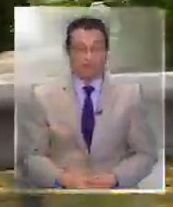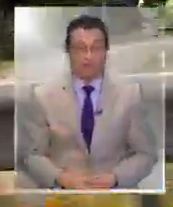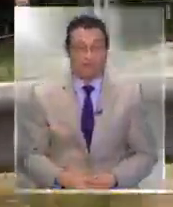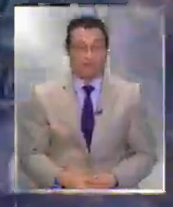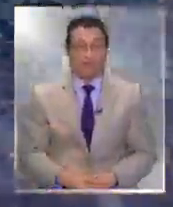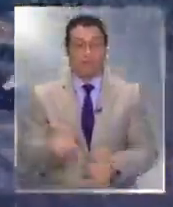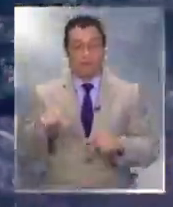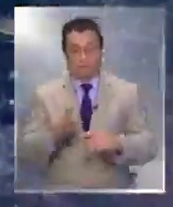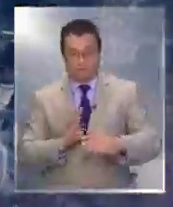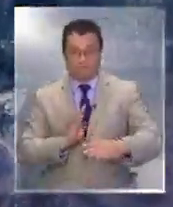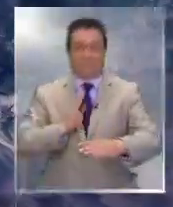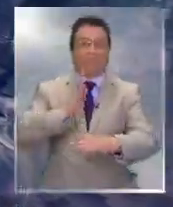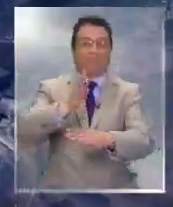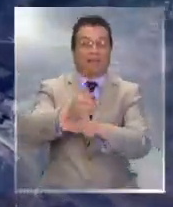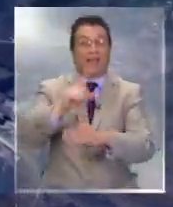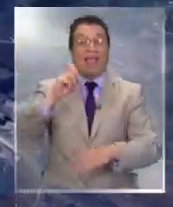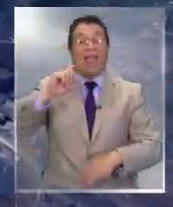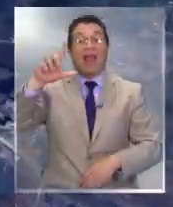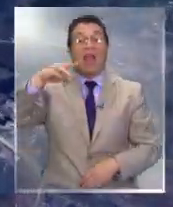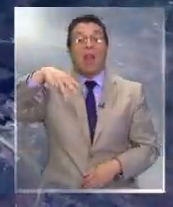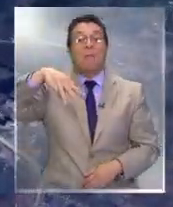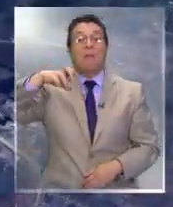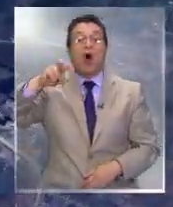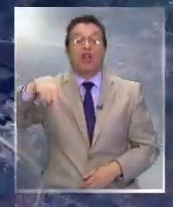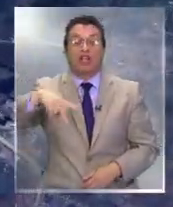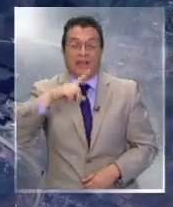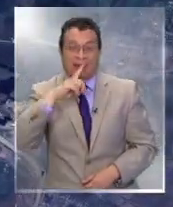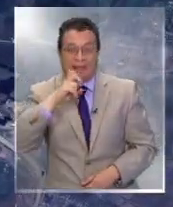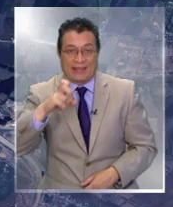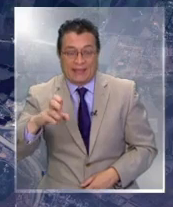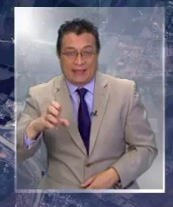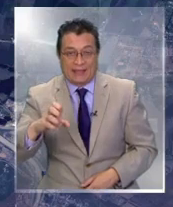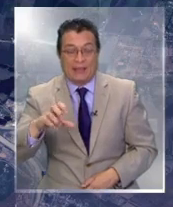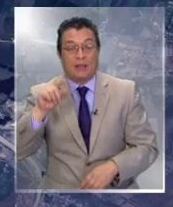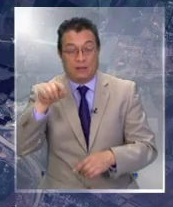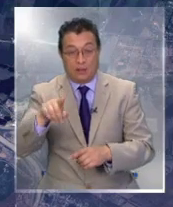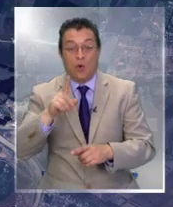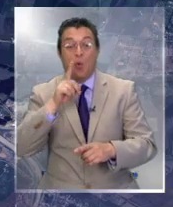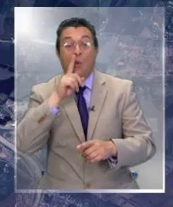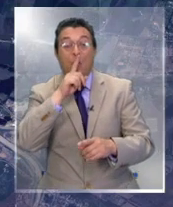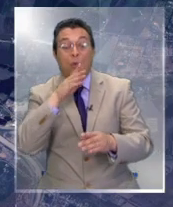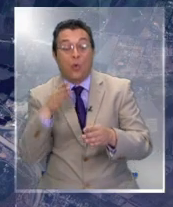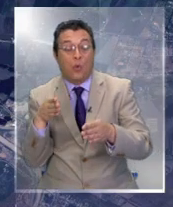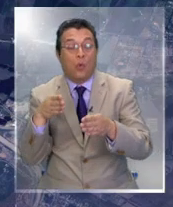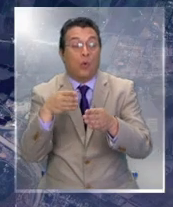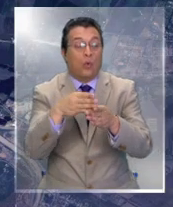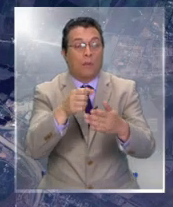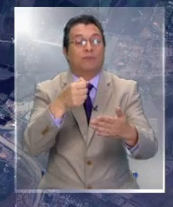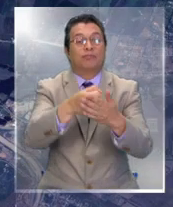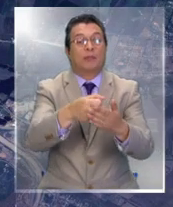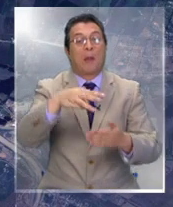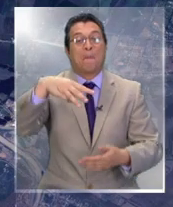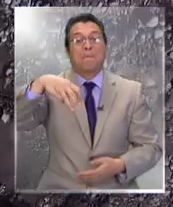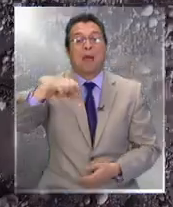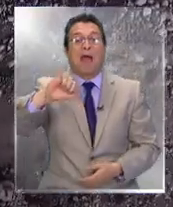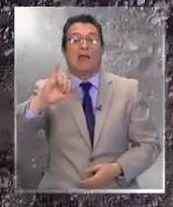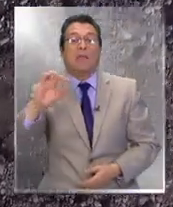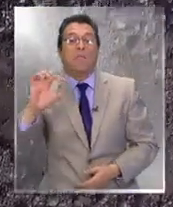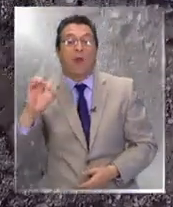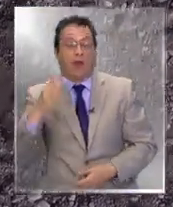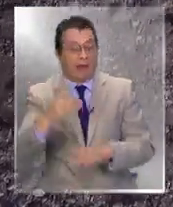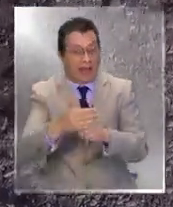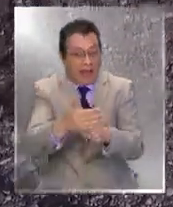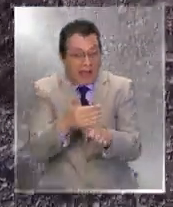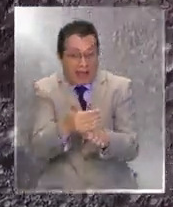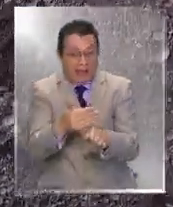Nos trasladamos hasta el sector del Monte, uno de los últimos tramos que recorre el Mapocho antes de su desembocadura en el río Maipo, y donde recientemente